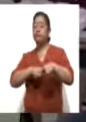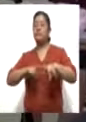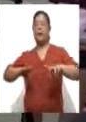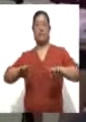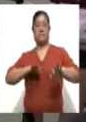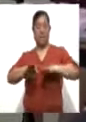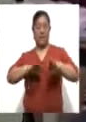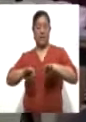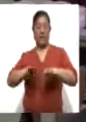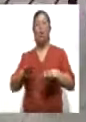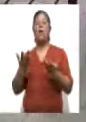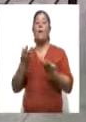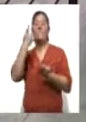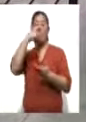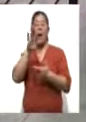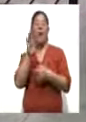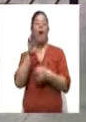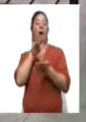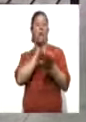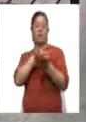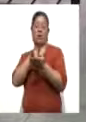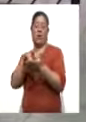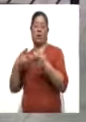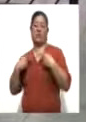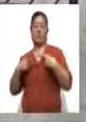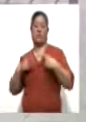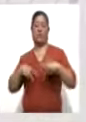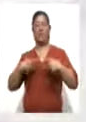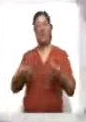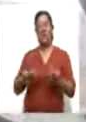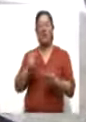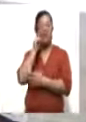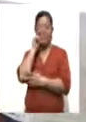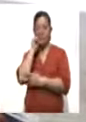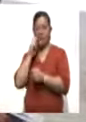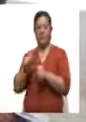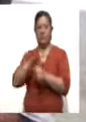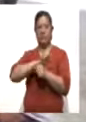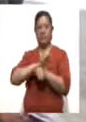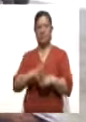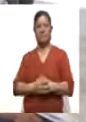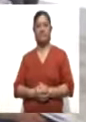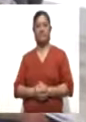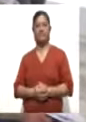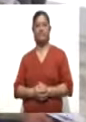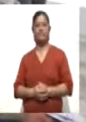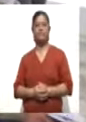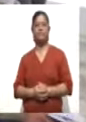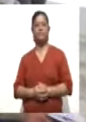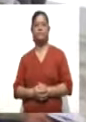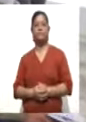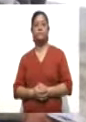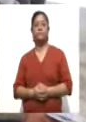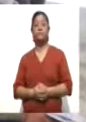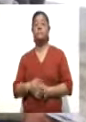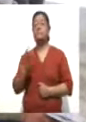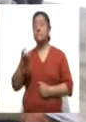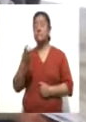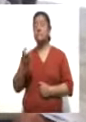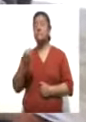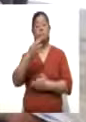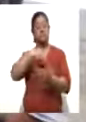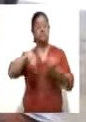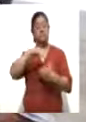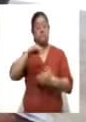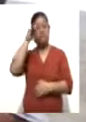de la población vulnerable pese a la pandemia de COVID-19. Y esto nos hace pensar que sí podemos lograr